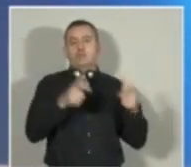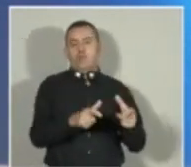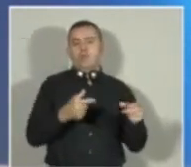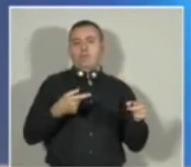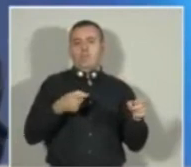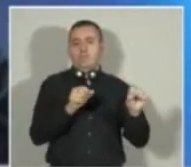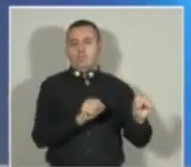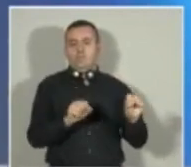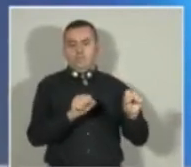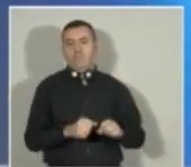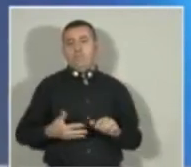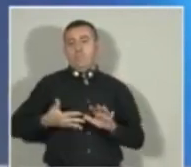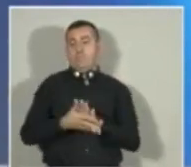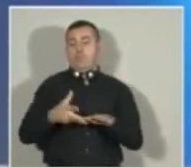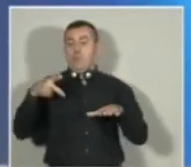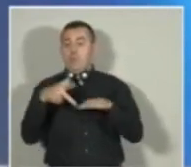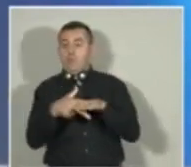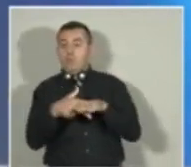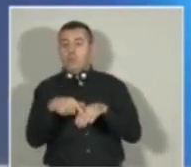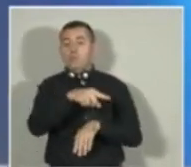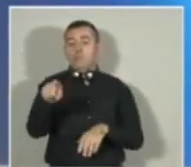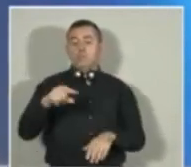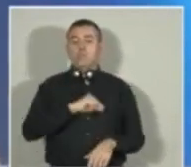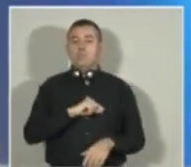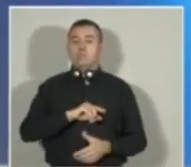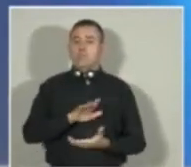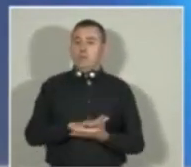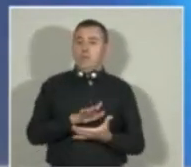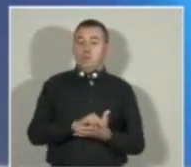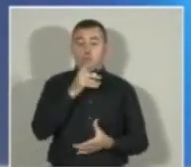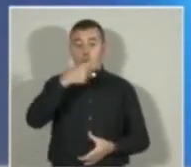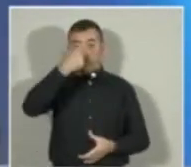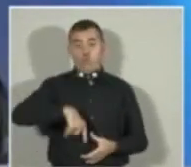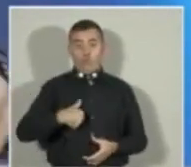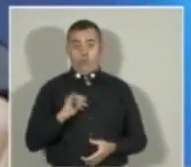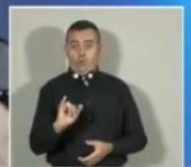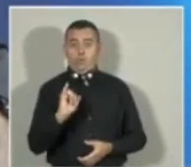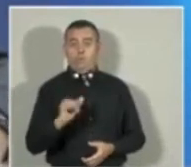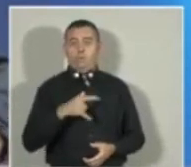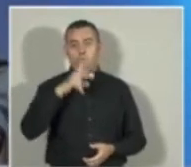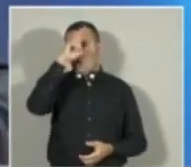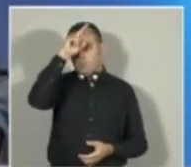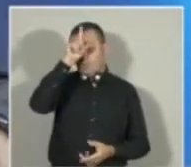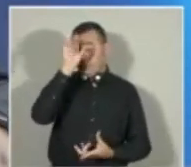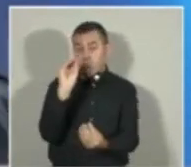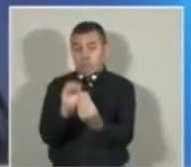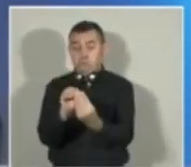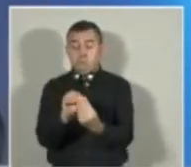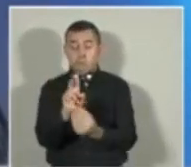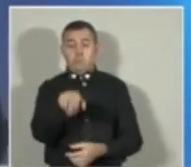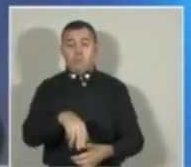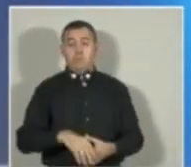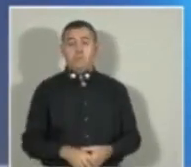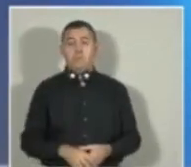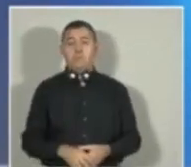nuestros accionistas, me la da a mí, que tengo precisamente, que comparto esa preocupación que desde el